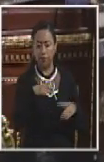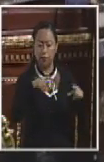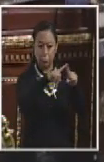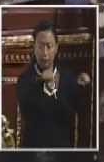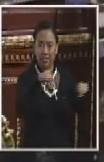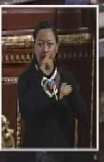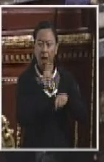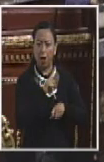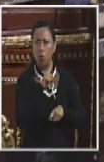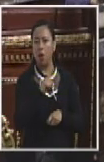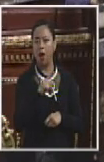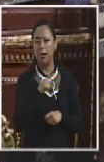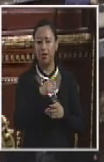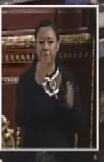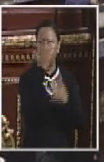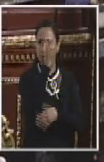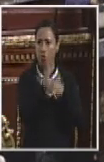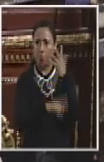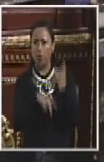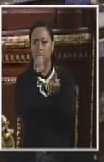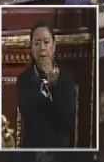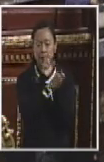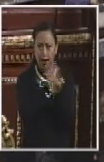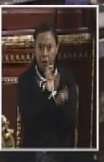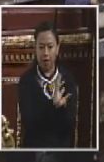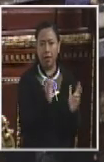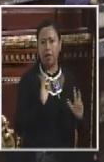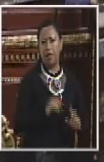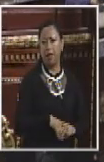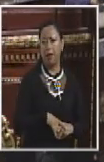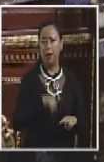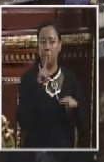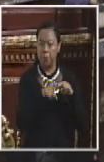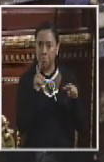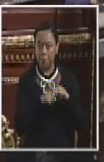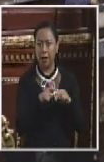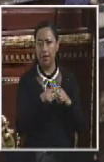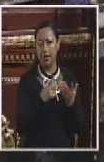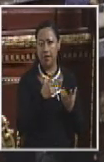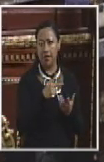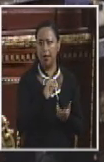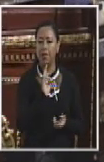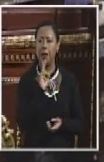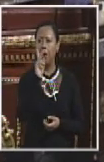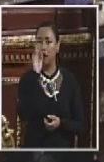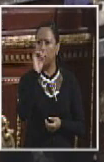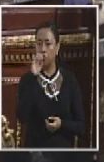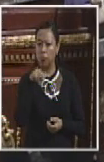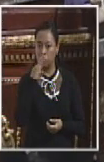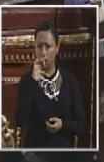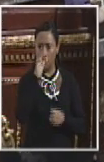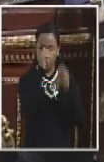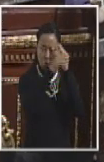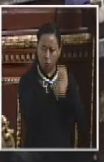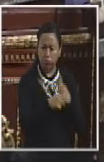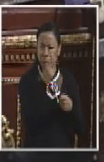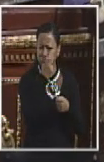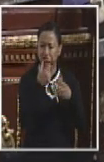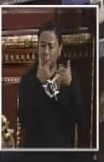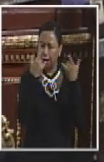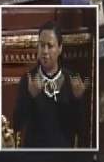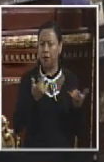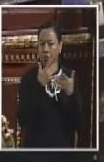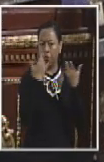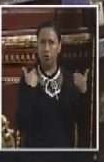de regulación como el Salado, Parque Hídrico La Concordia. Lo anterior no es cosa menor si hacemos una reflexión histórica sobre el papel